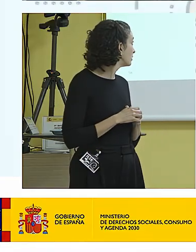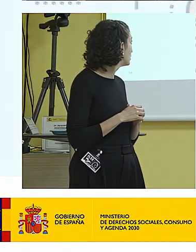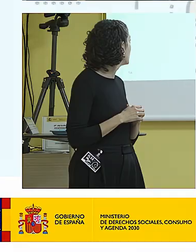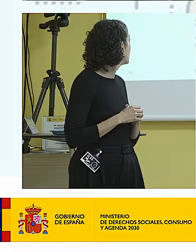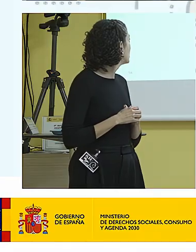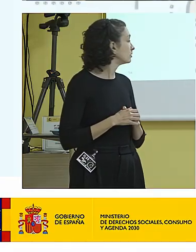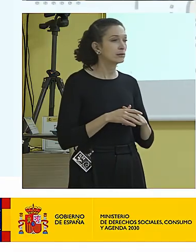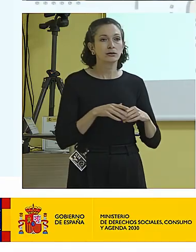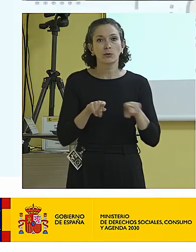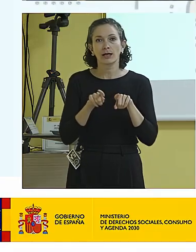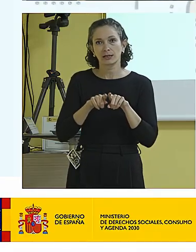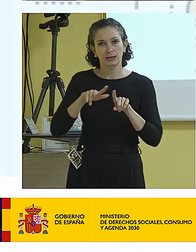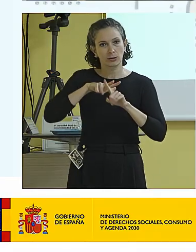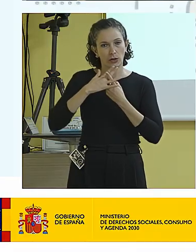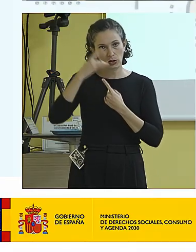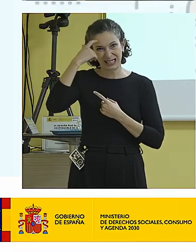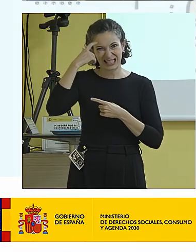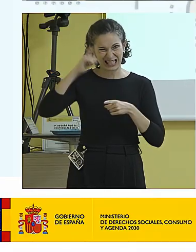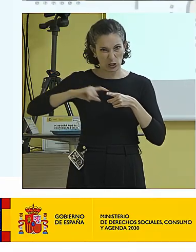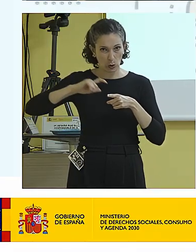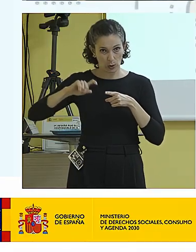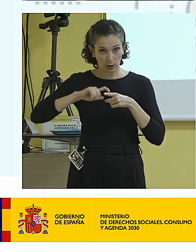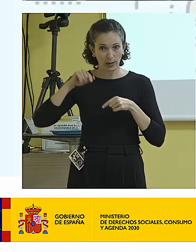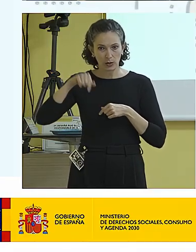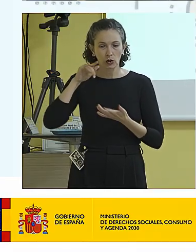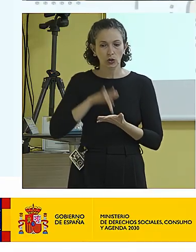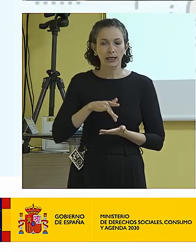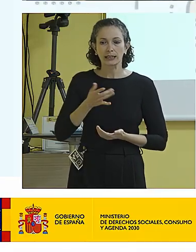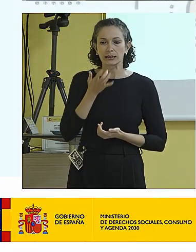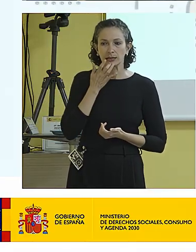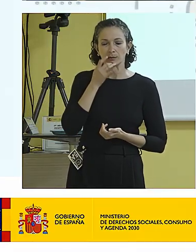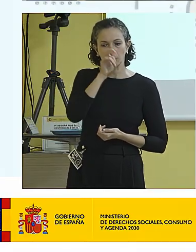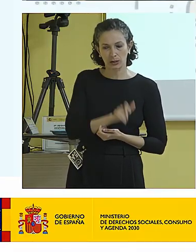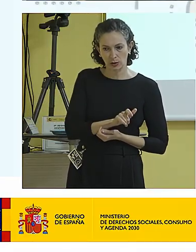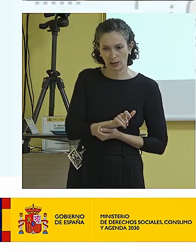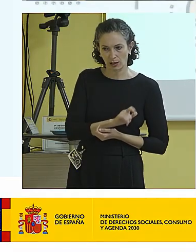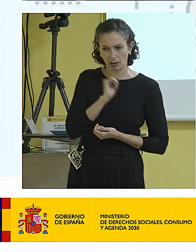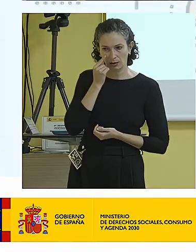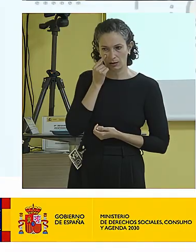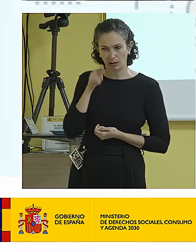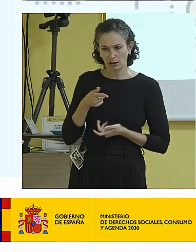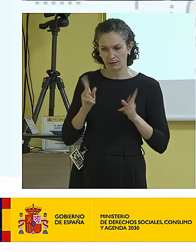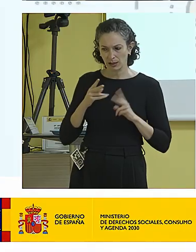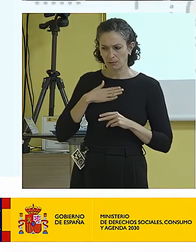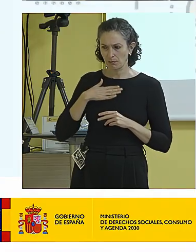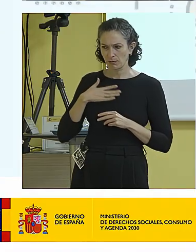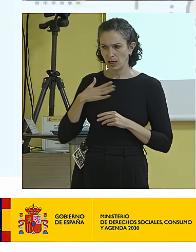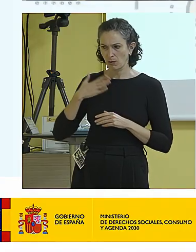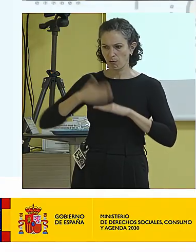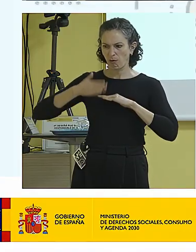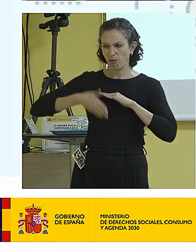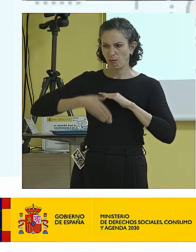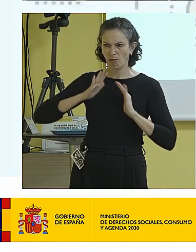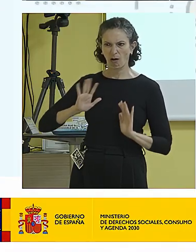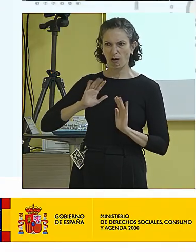reactancia es un fenómeno psicológico que está estudiado, que surge cuando una persona detecta que le están coartando su libertad. ¿Qué significa